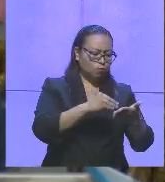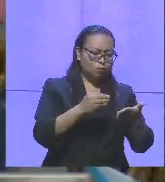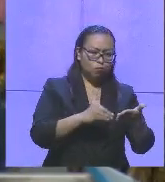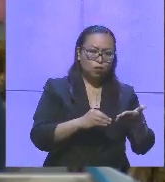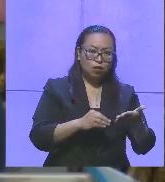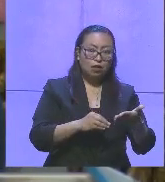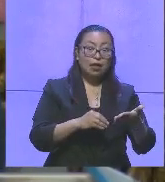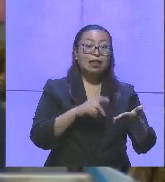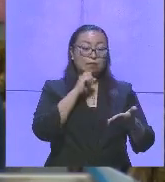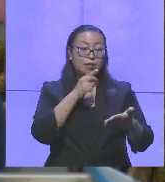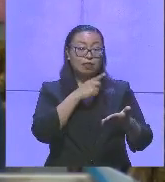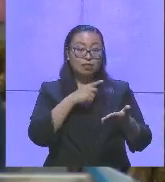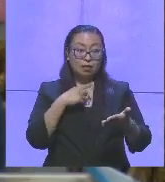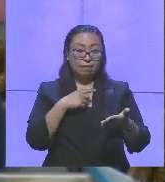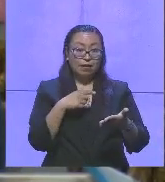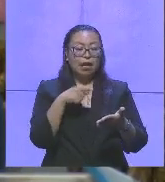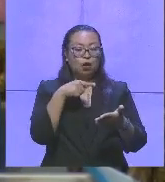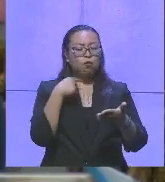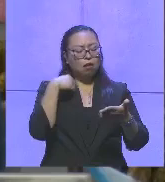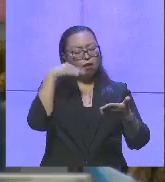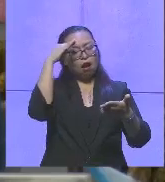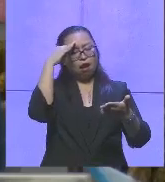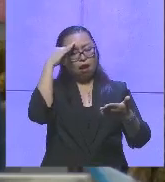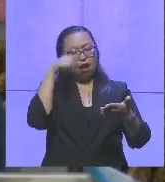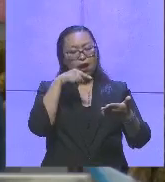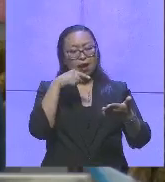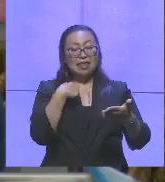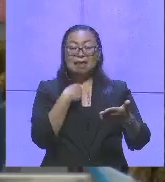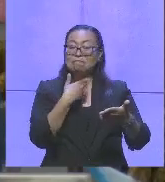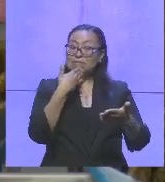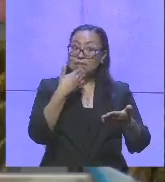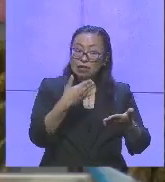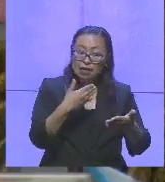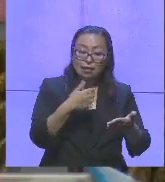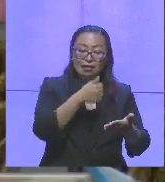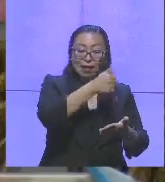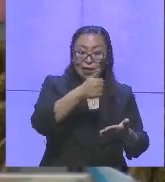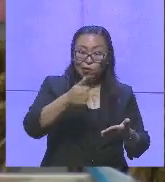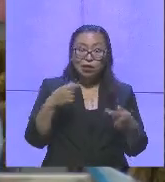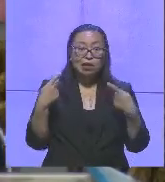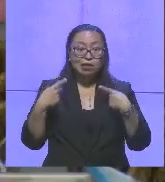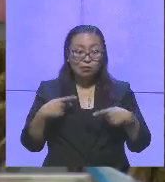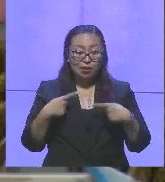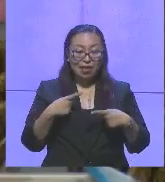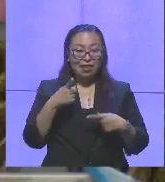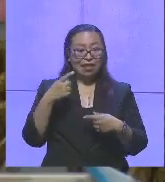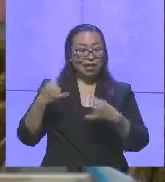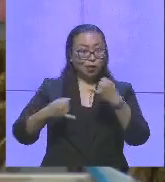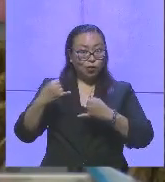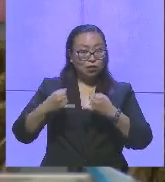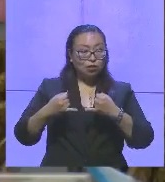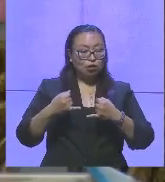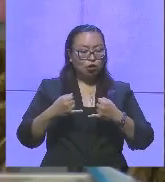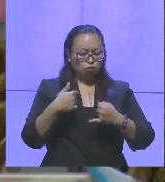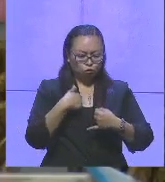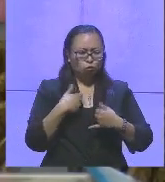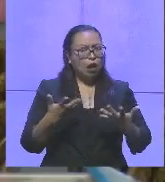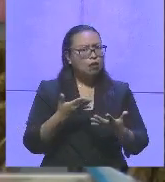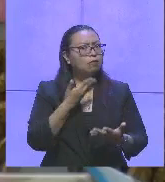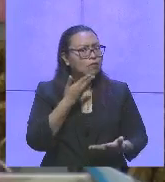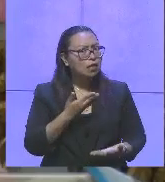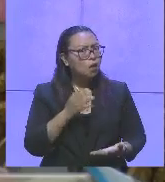operadores jurídicos una reflexión también muy seria y muy autocrítica de si lo que estamos haciendo es